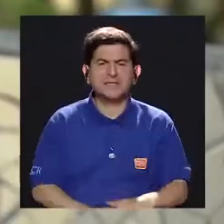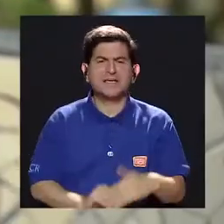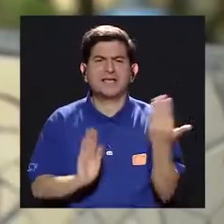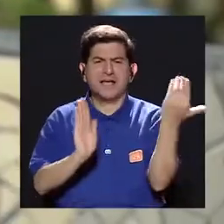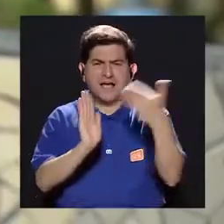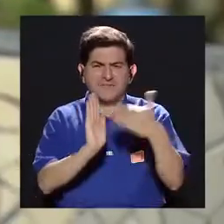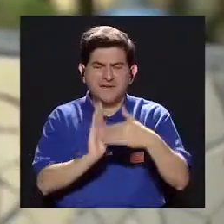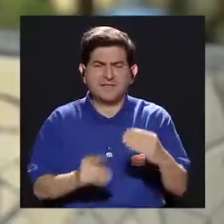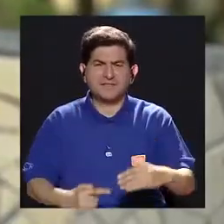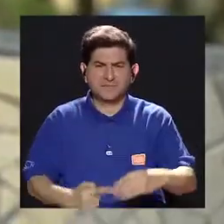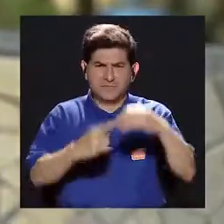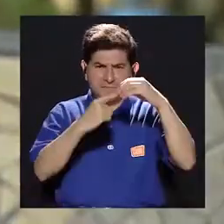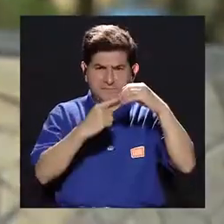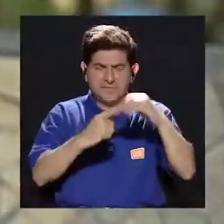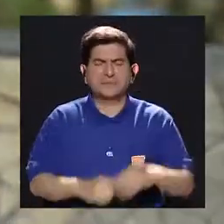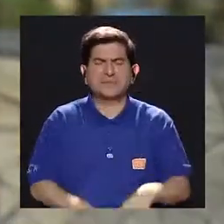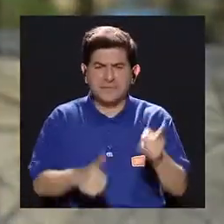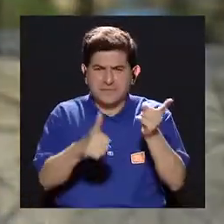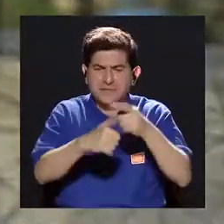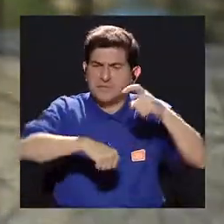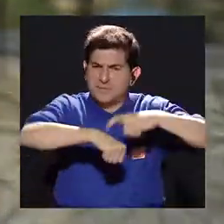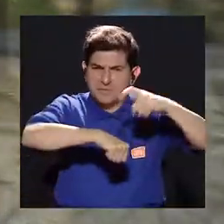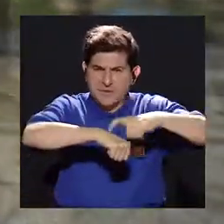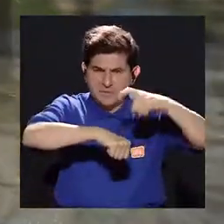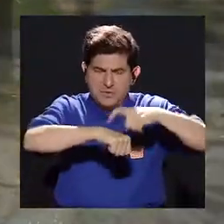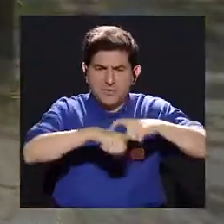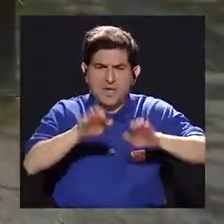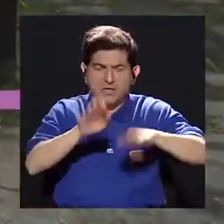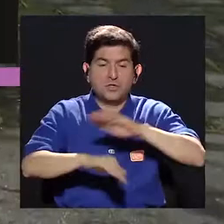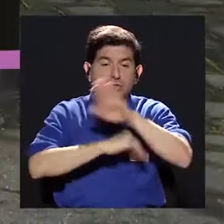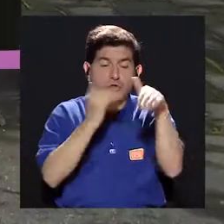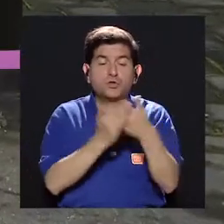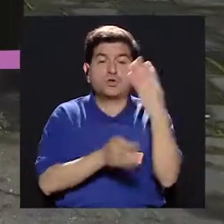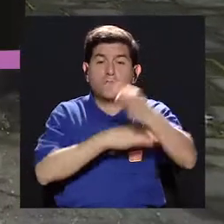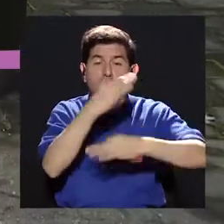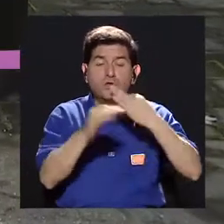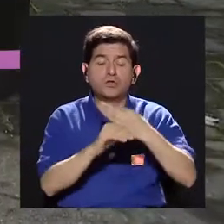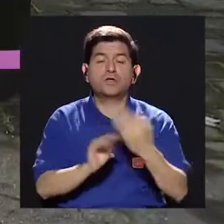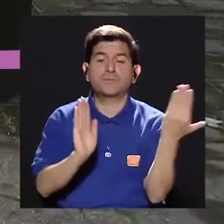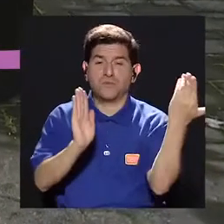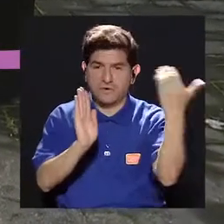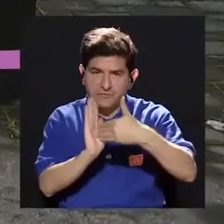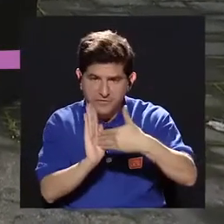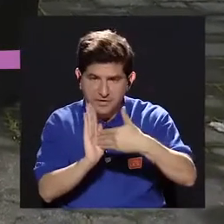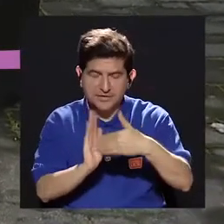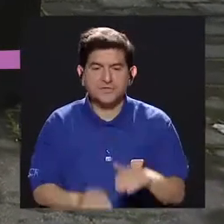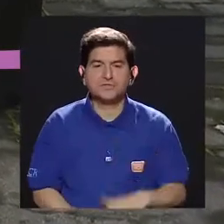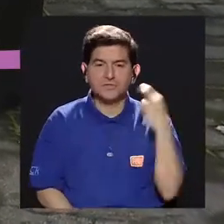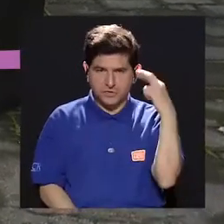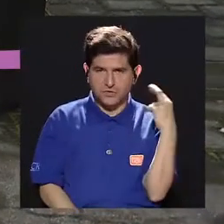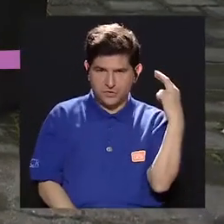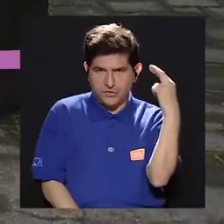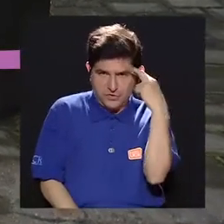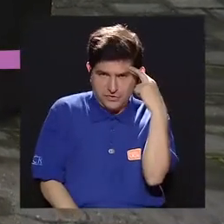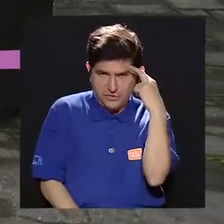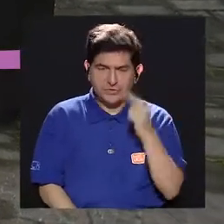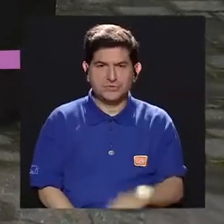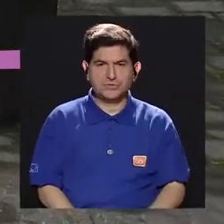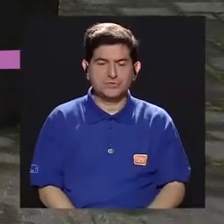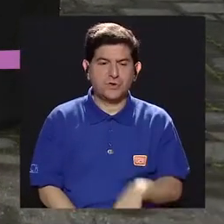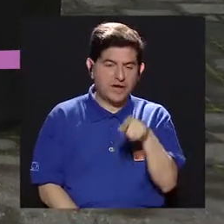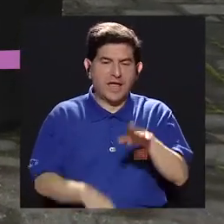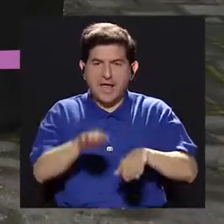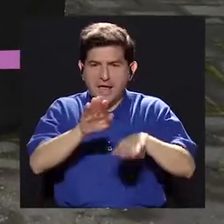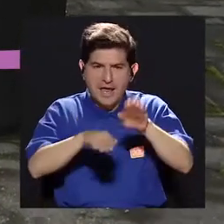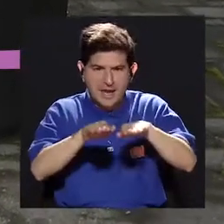de lesiones primarias del pie. ¿A qué le decimos primarias? A todas esas lesiones que su causa